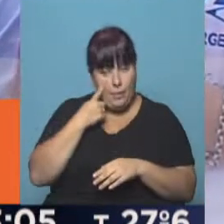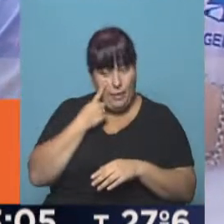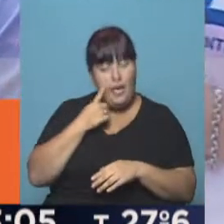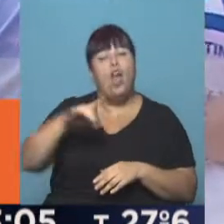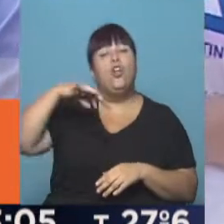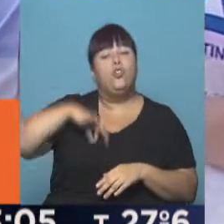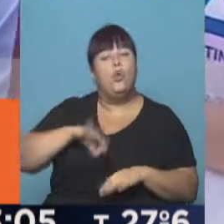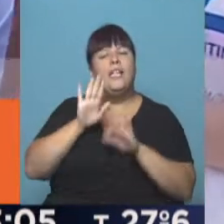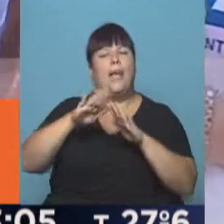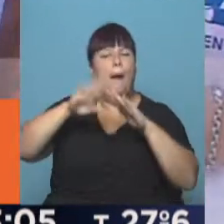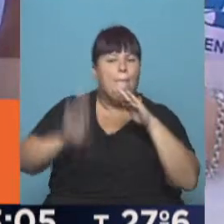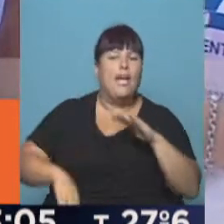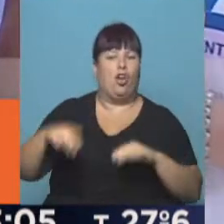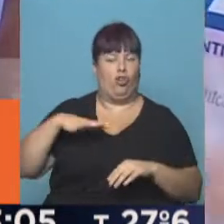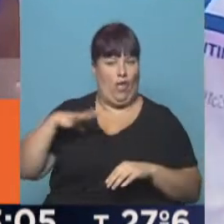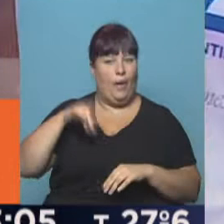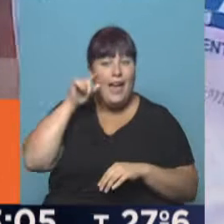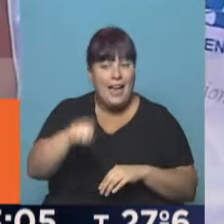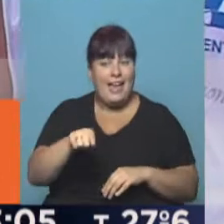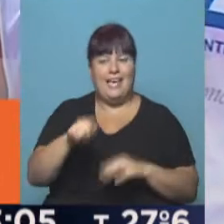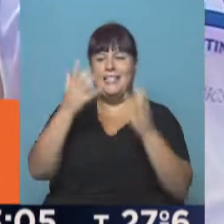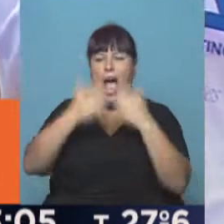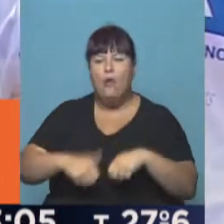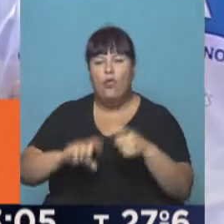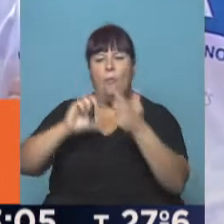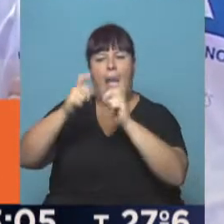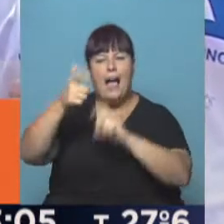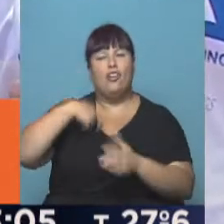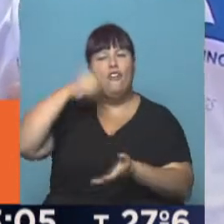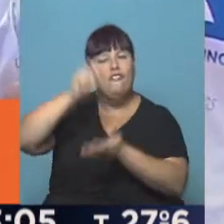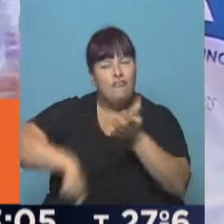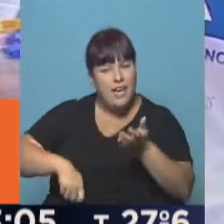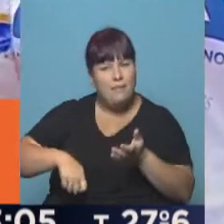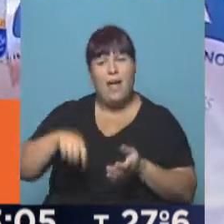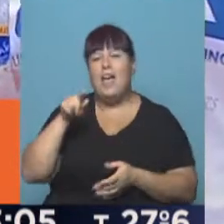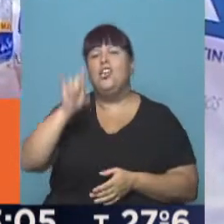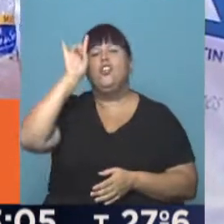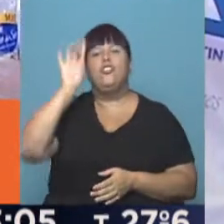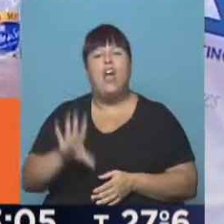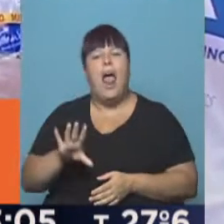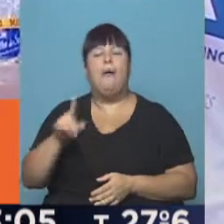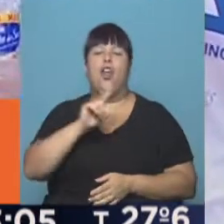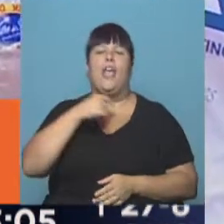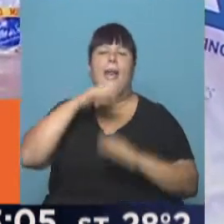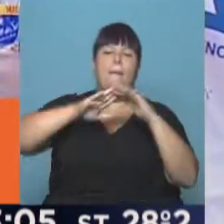el salario quedaba por debajo. Esa automaticidad que nosotros firmamos es solamente para no